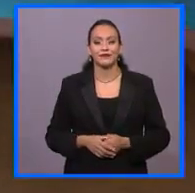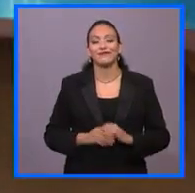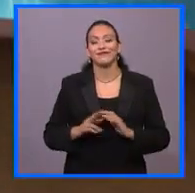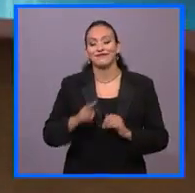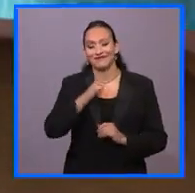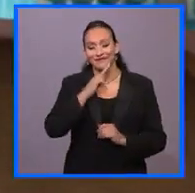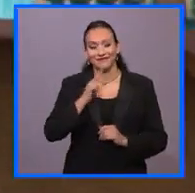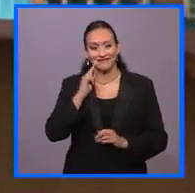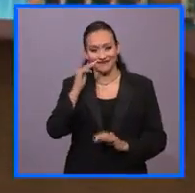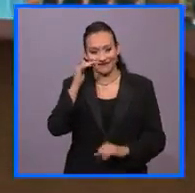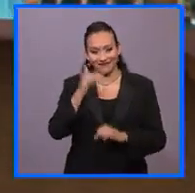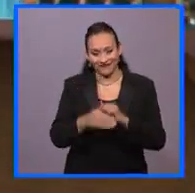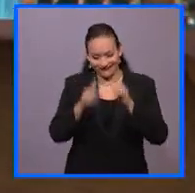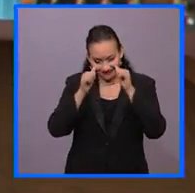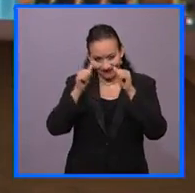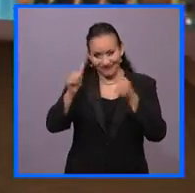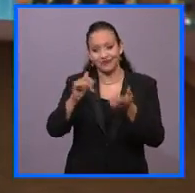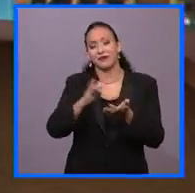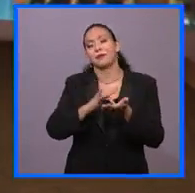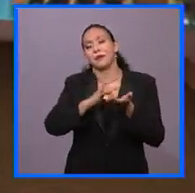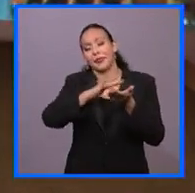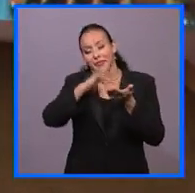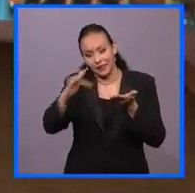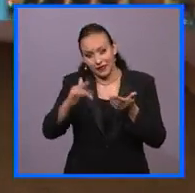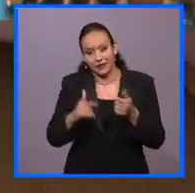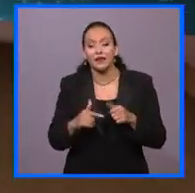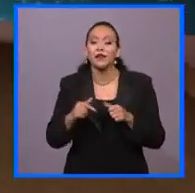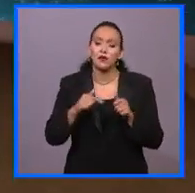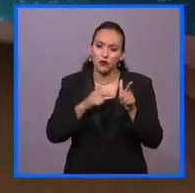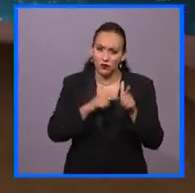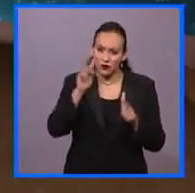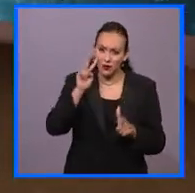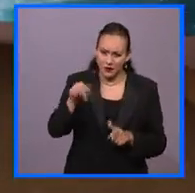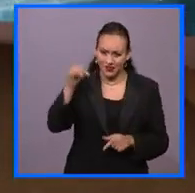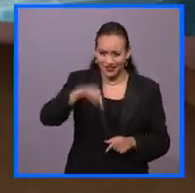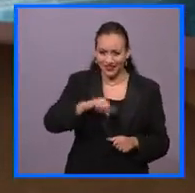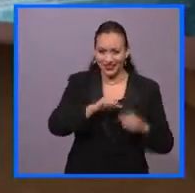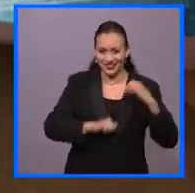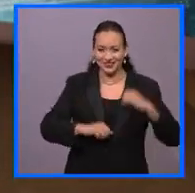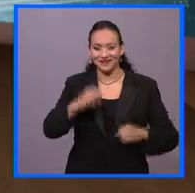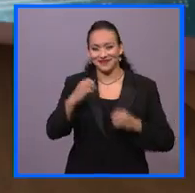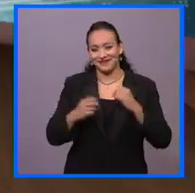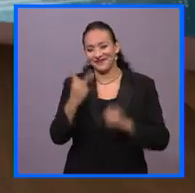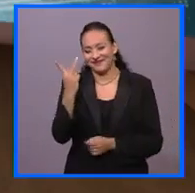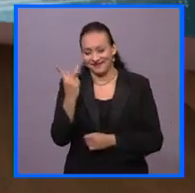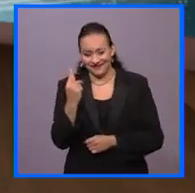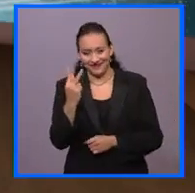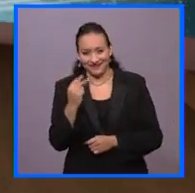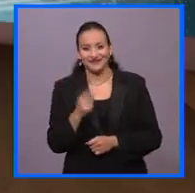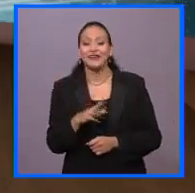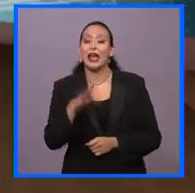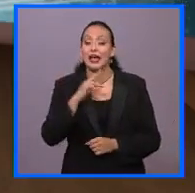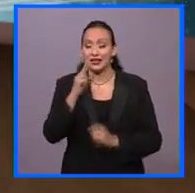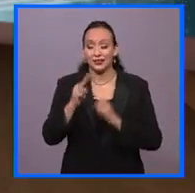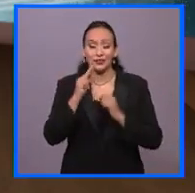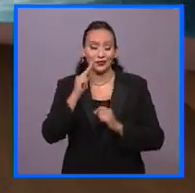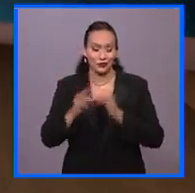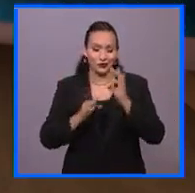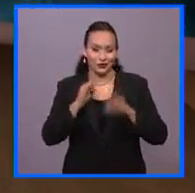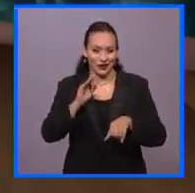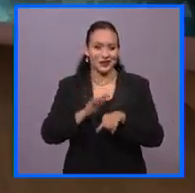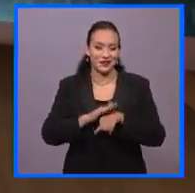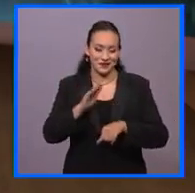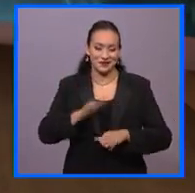Llegamos al final de este corte informativo, agradecemos que nos haya acompañado y le invitamos a seguir los espacios de noticias del canal del